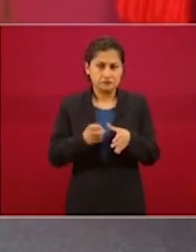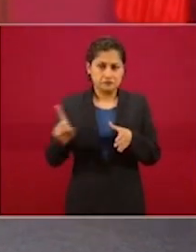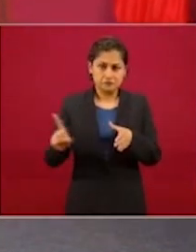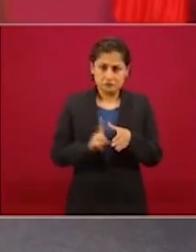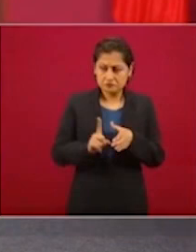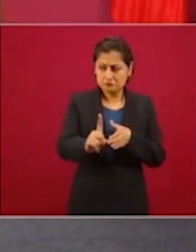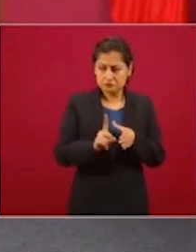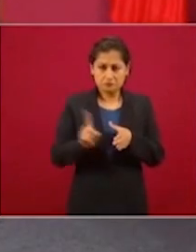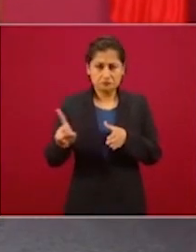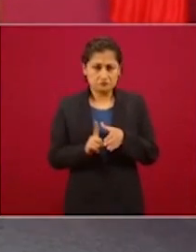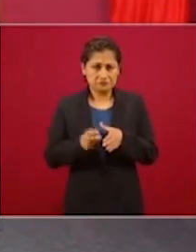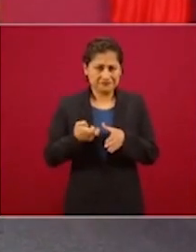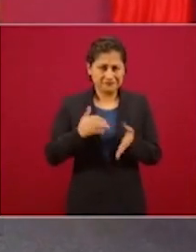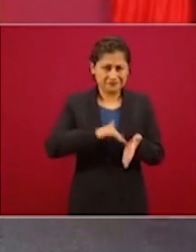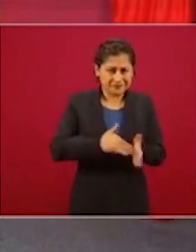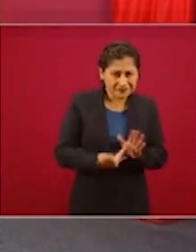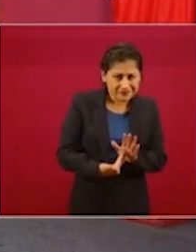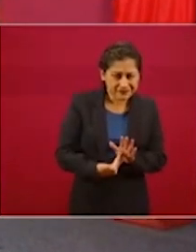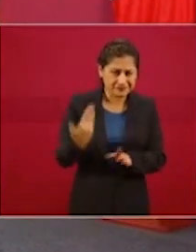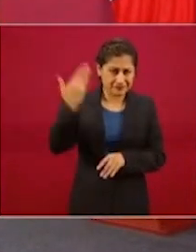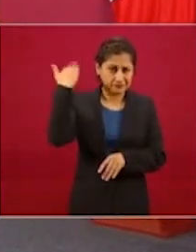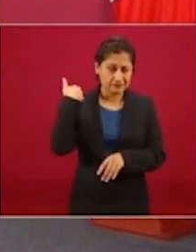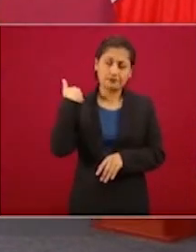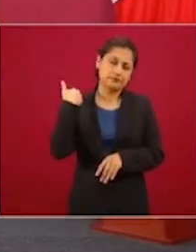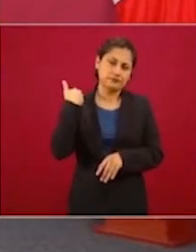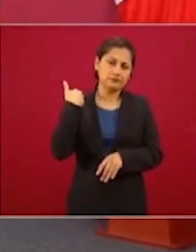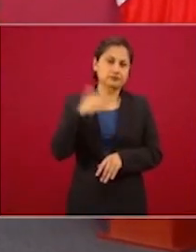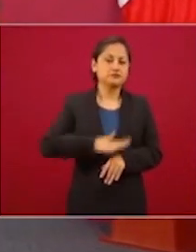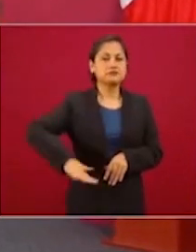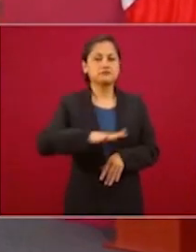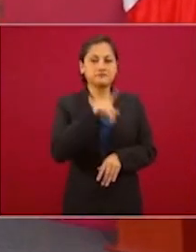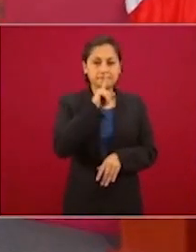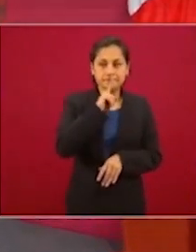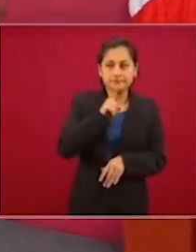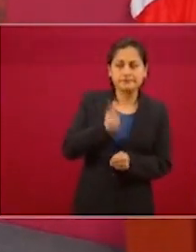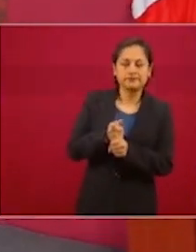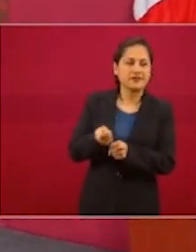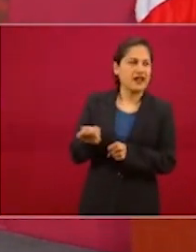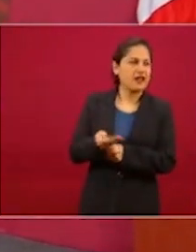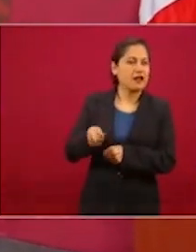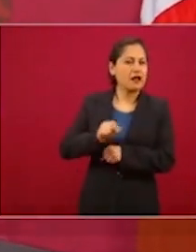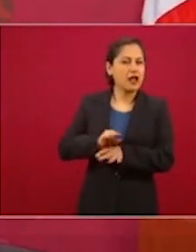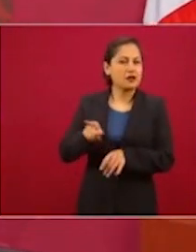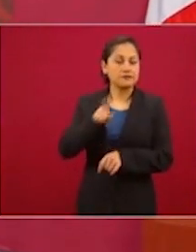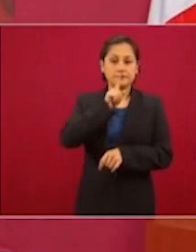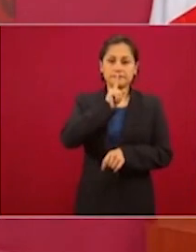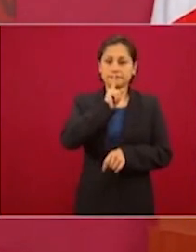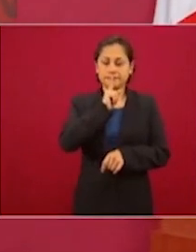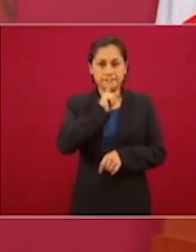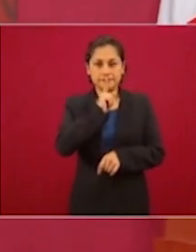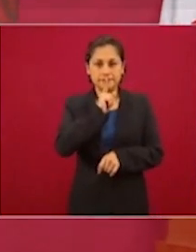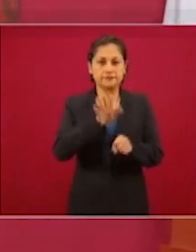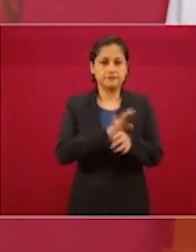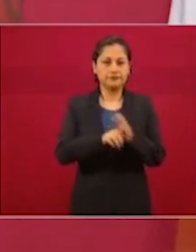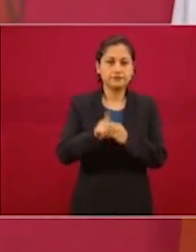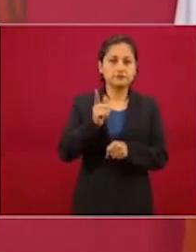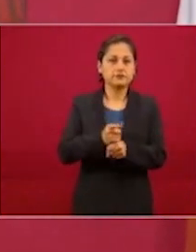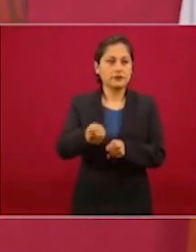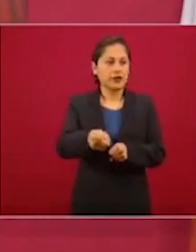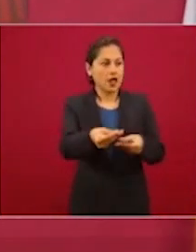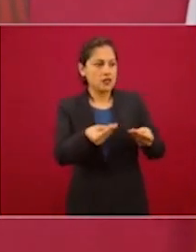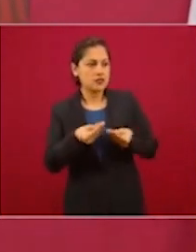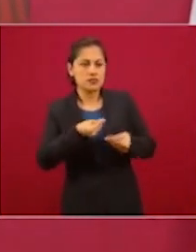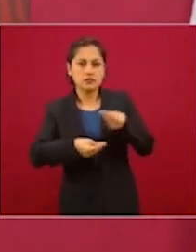Todos esos enjuagues que hacían de quedarse callados ante el fraude, ante la compra de votos,